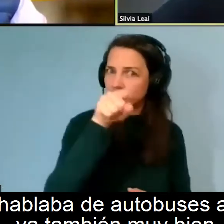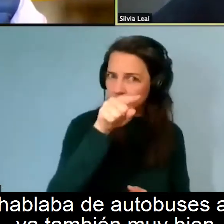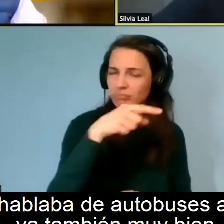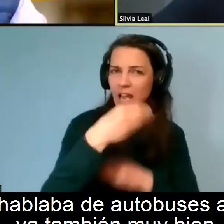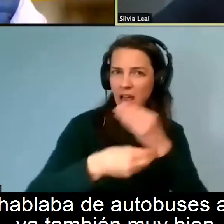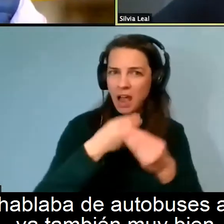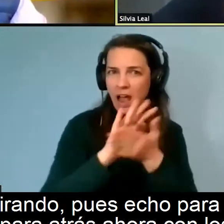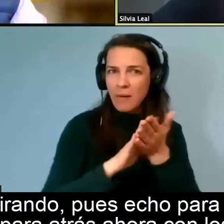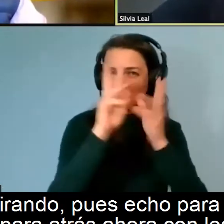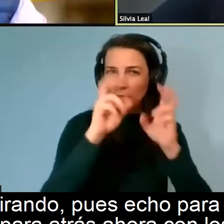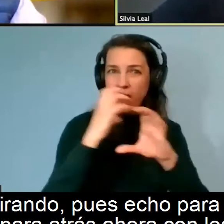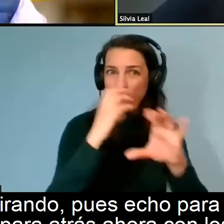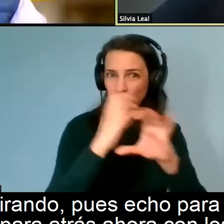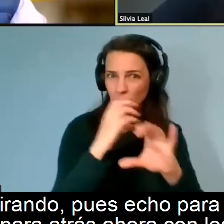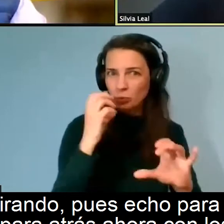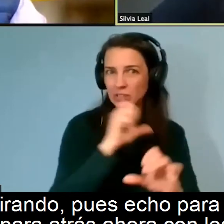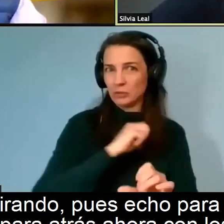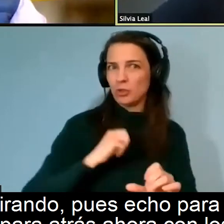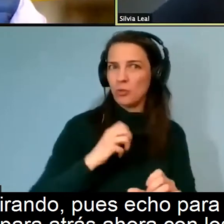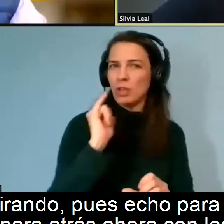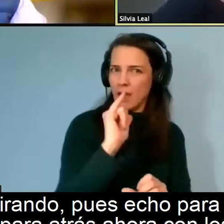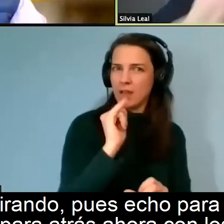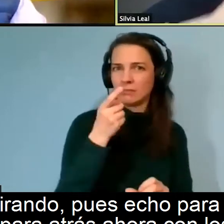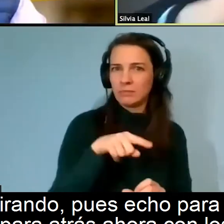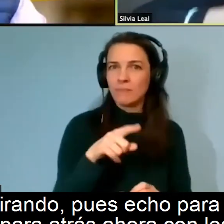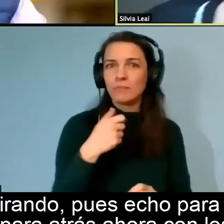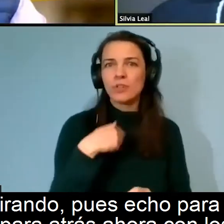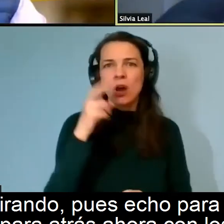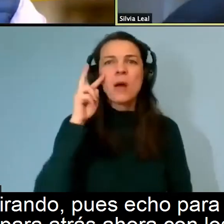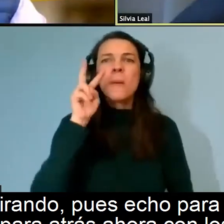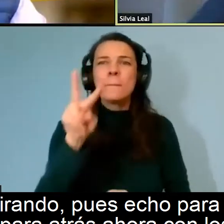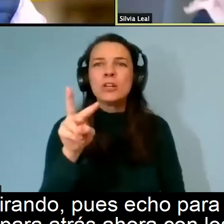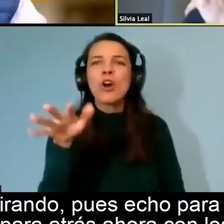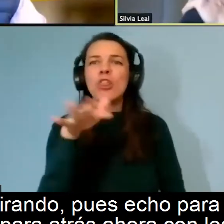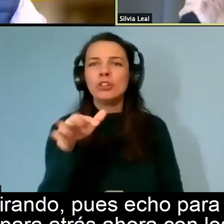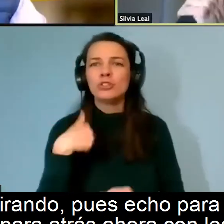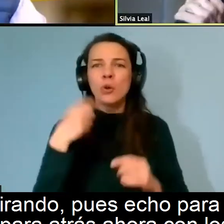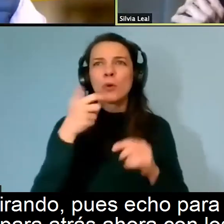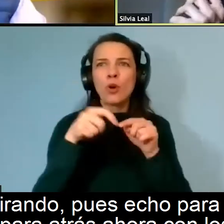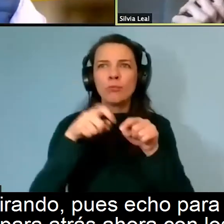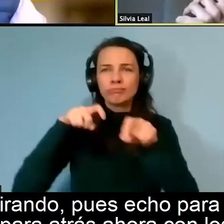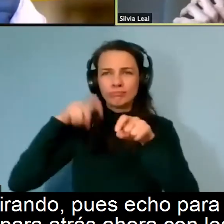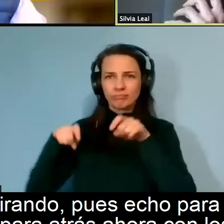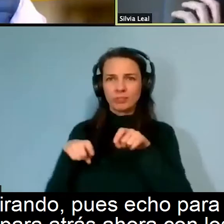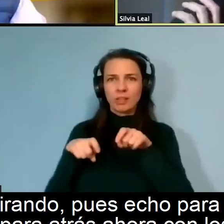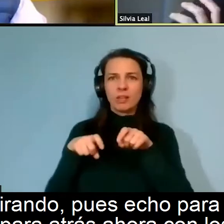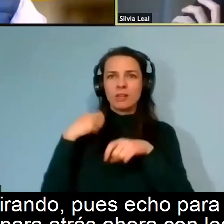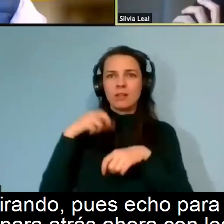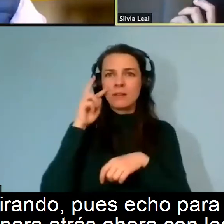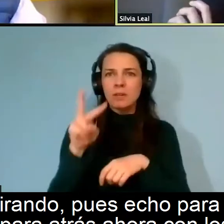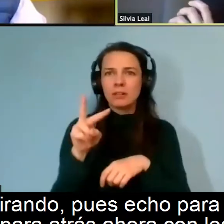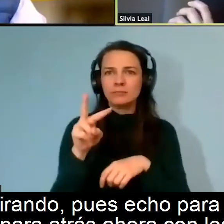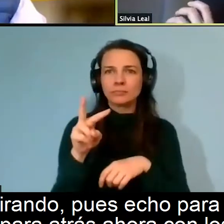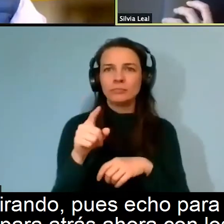aquí va también muy bien. Entonces, ¿hacia dónde estoy mirando? Pues echo para atrás como acabas de echar para atrás ahora con el tema de